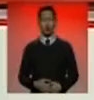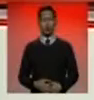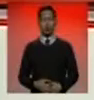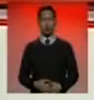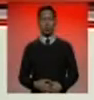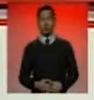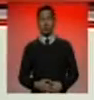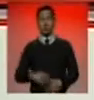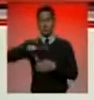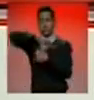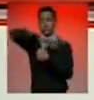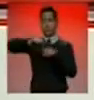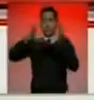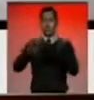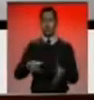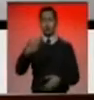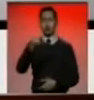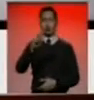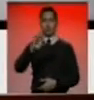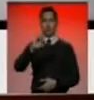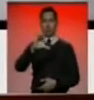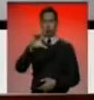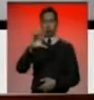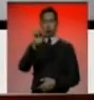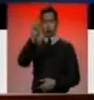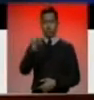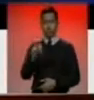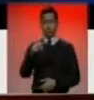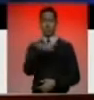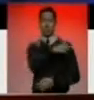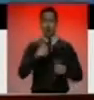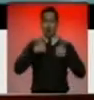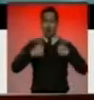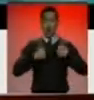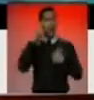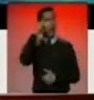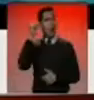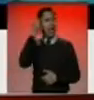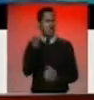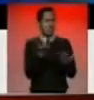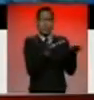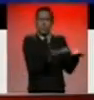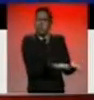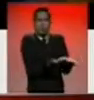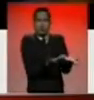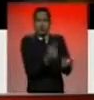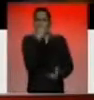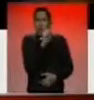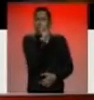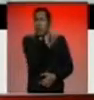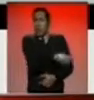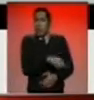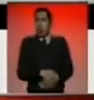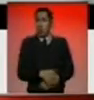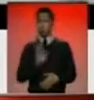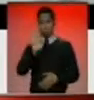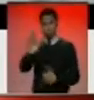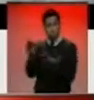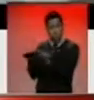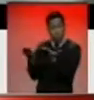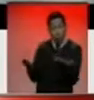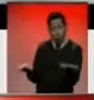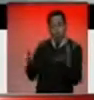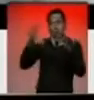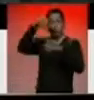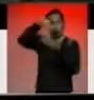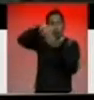el canciller -- cuestionó las declaraciones del candidato presidencial guillermo lasso en las que dice que su patrimonio se encuentra dentro del país